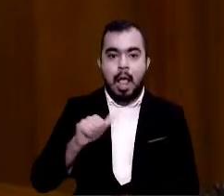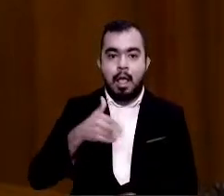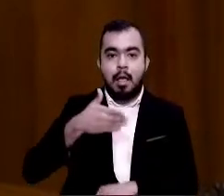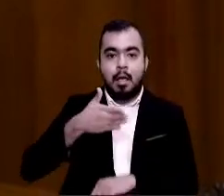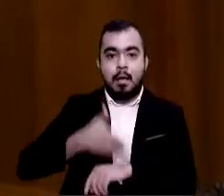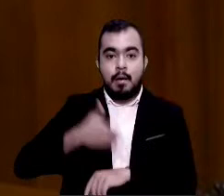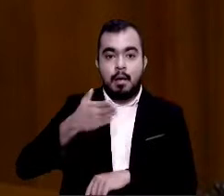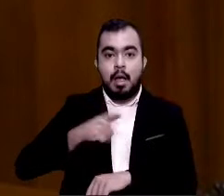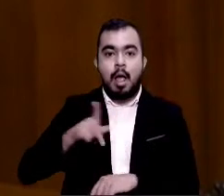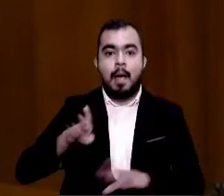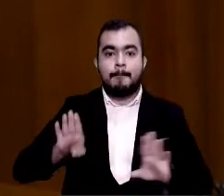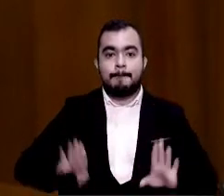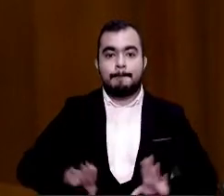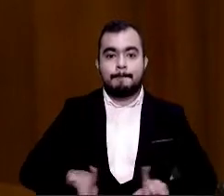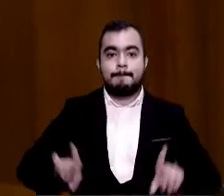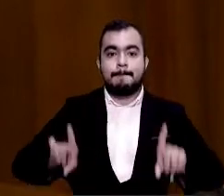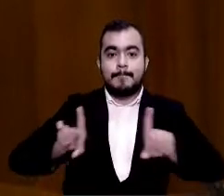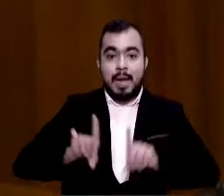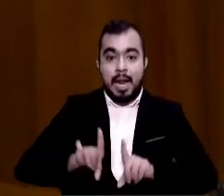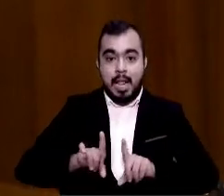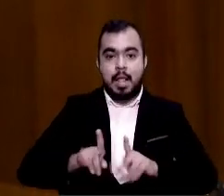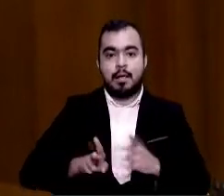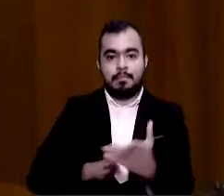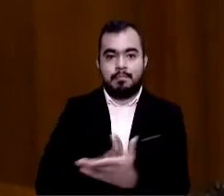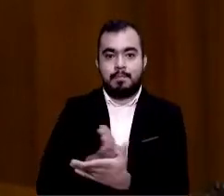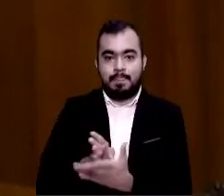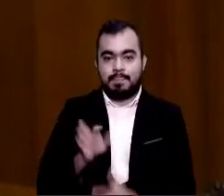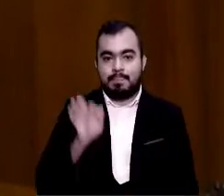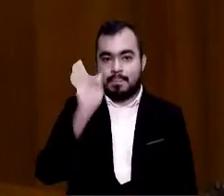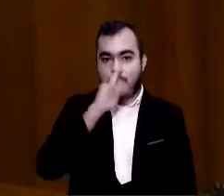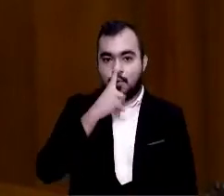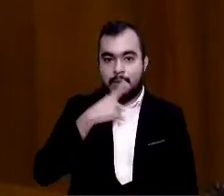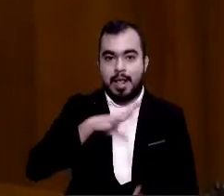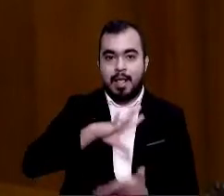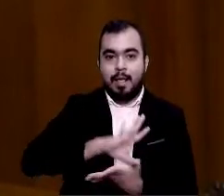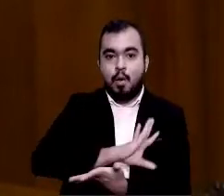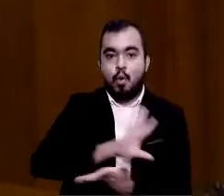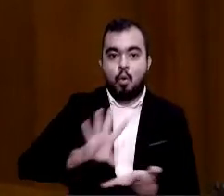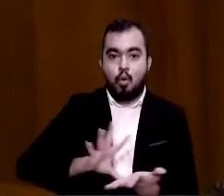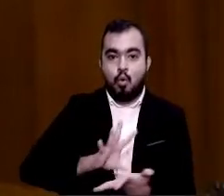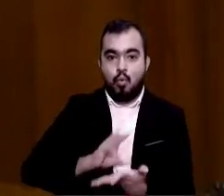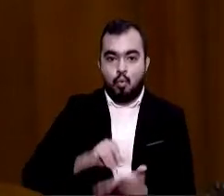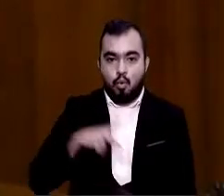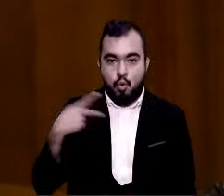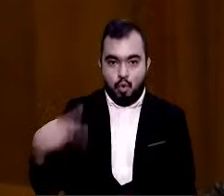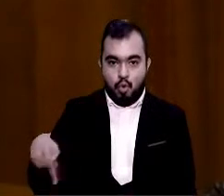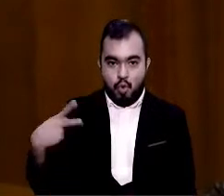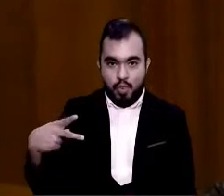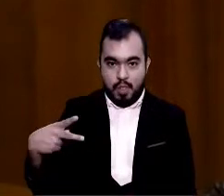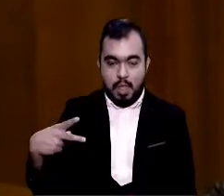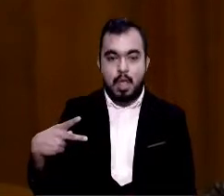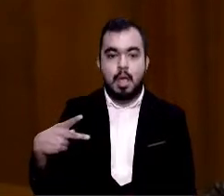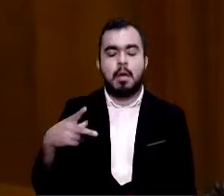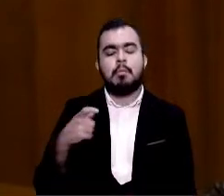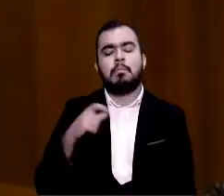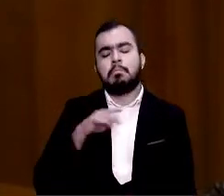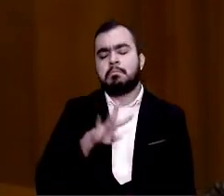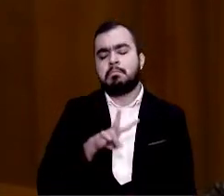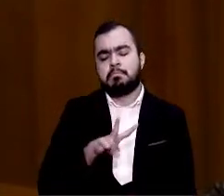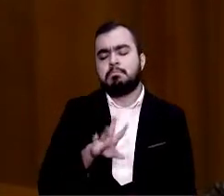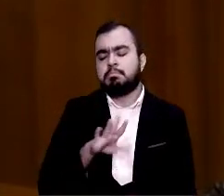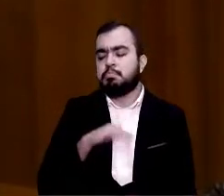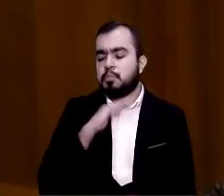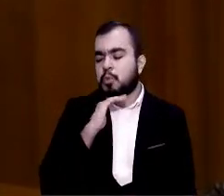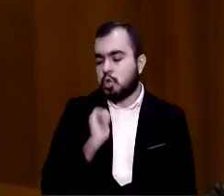pareja que había acudido a ese templo para celebrar su boda religiosa. Hasta aquí todo se ve normal.